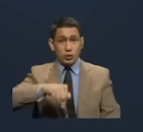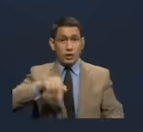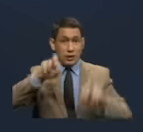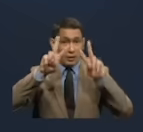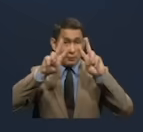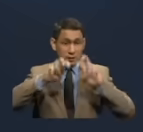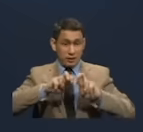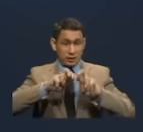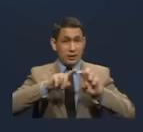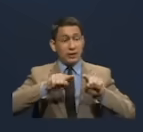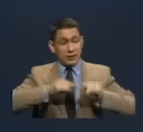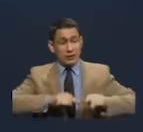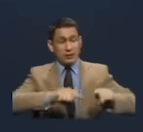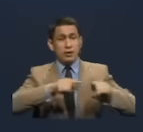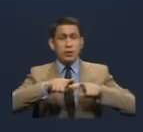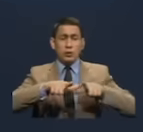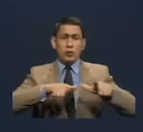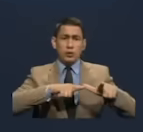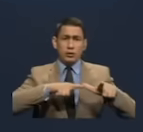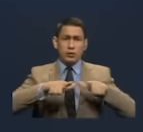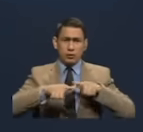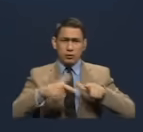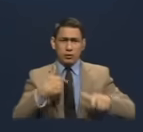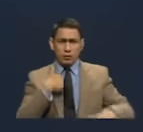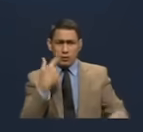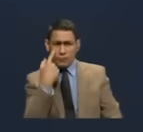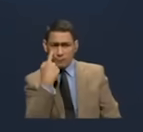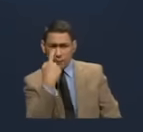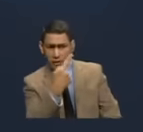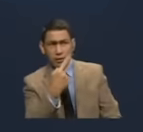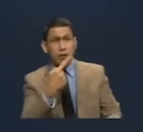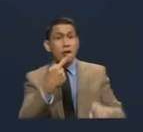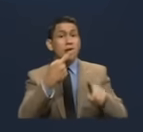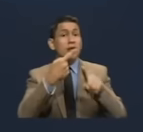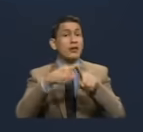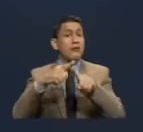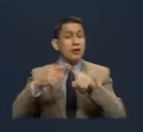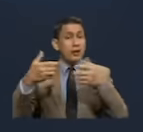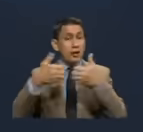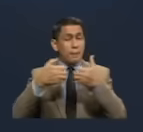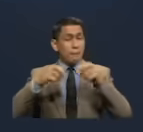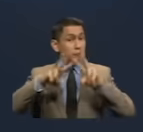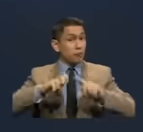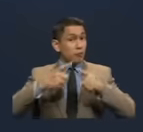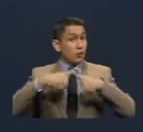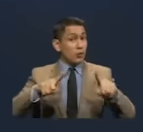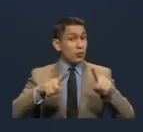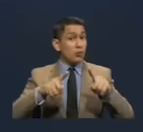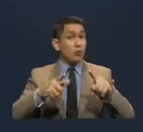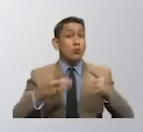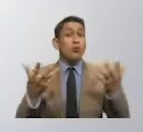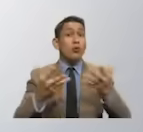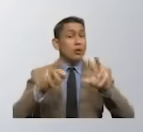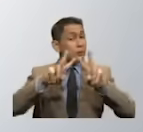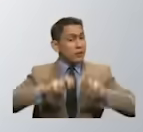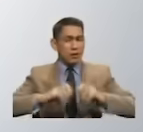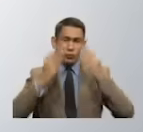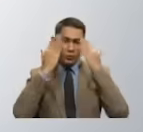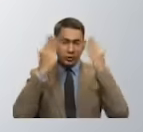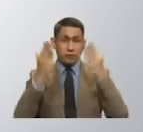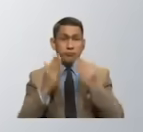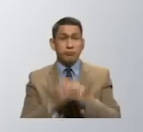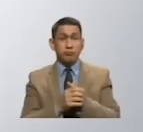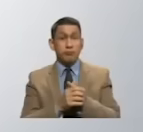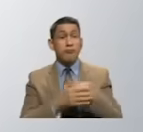ese sector. He visto movimiento estos días de unidades de inteligencia, pero en sí, no sé dónde mismo irán a golpear. Recordemos que en